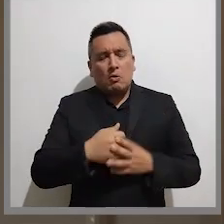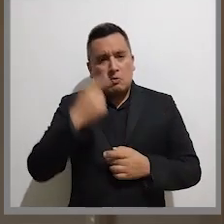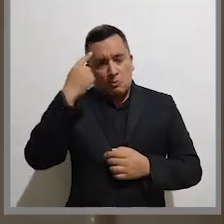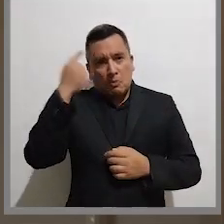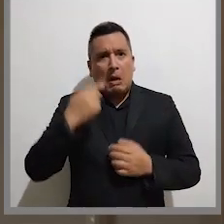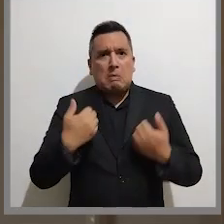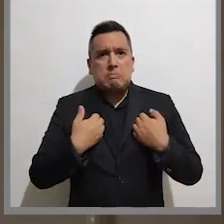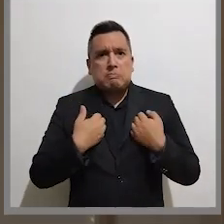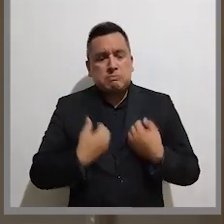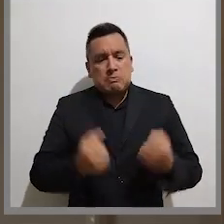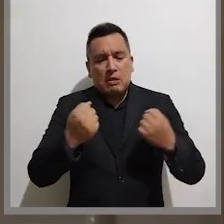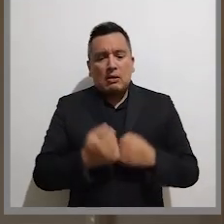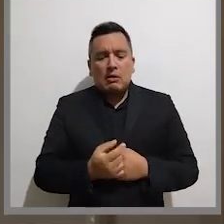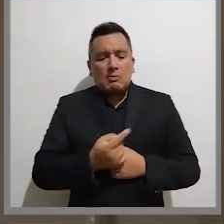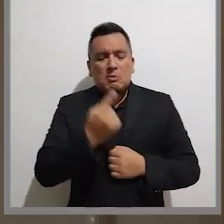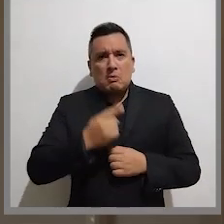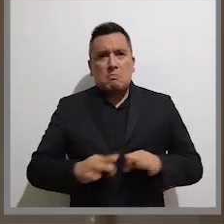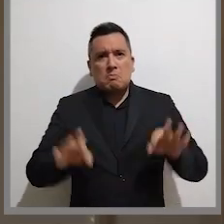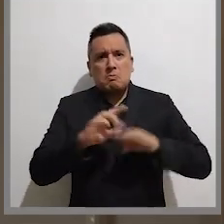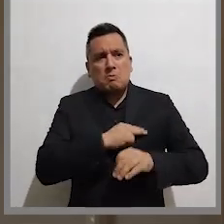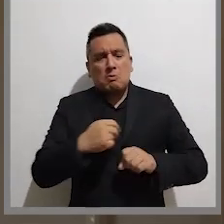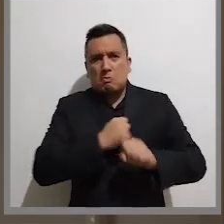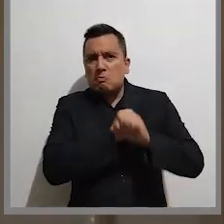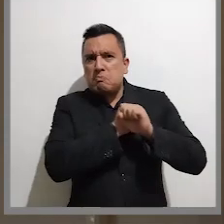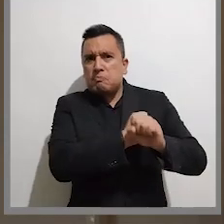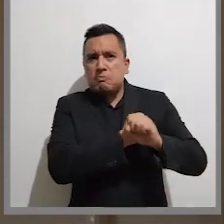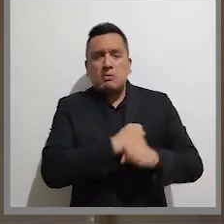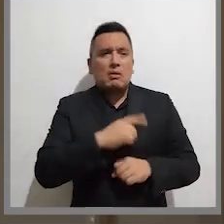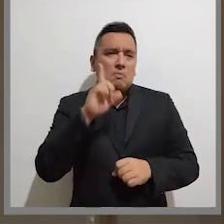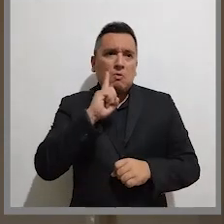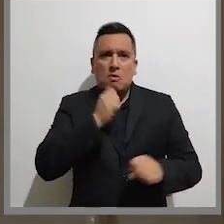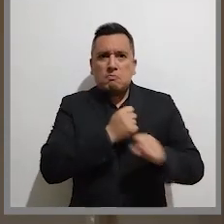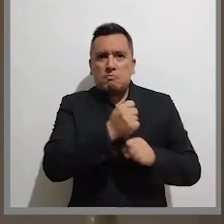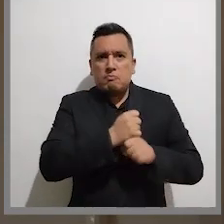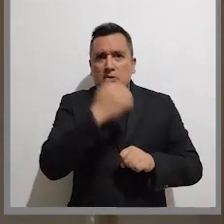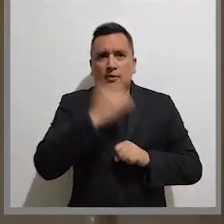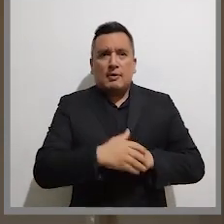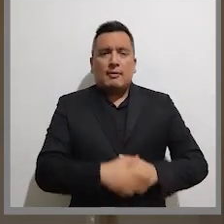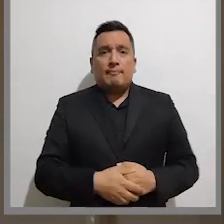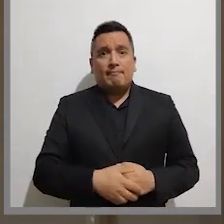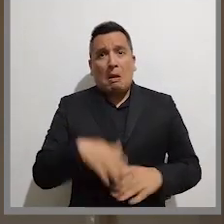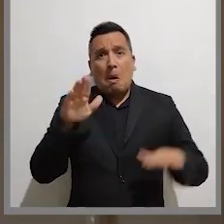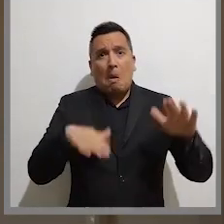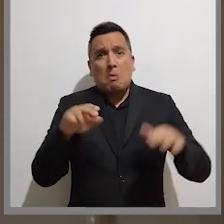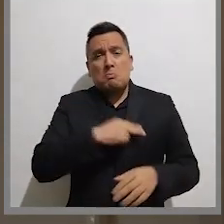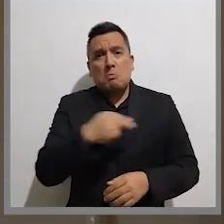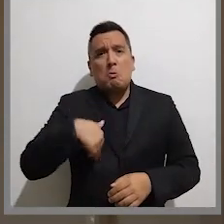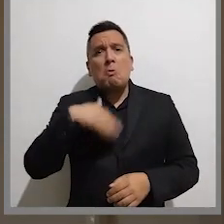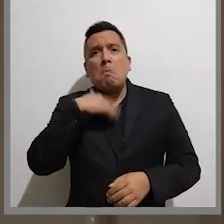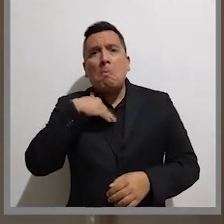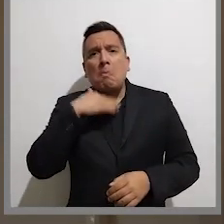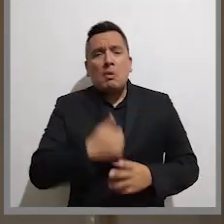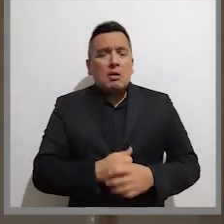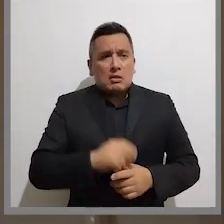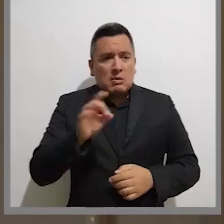hombres, de por qué es necesario erradicar la violencia contra las mujeres. A veces no nos damos cuenta y